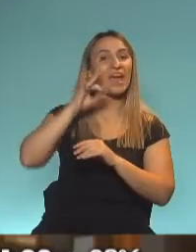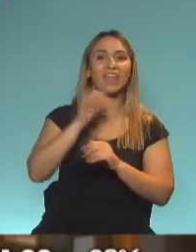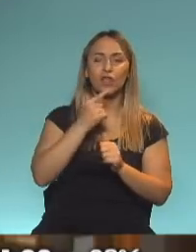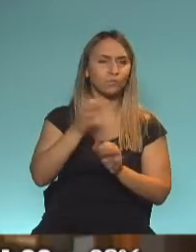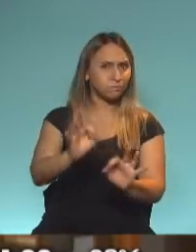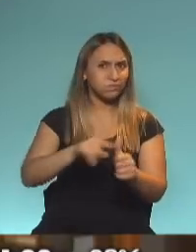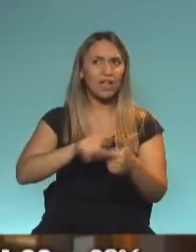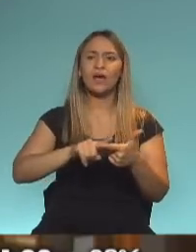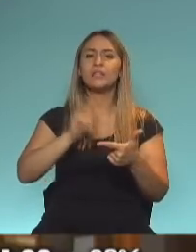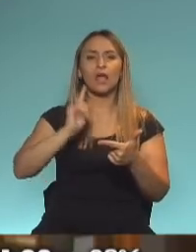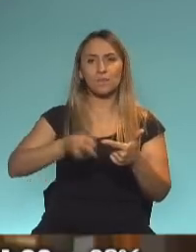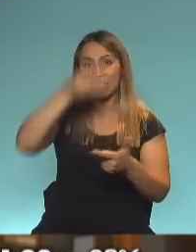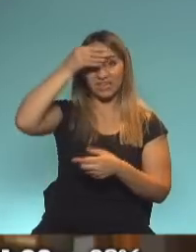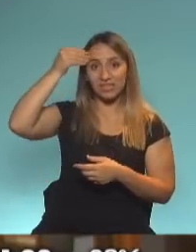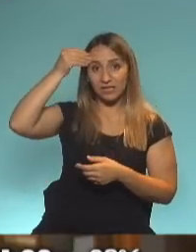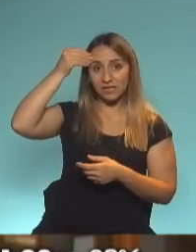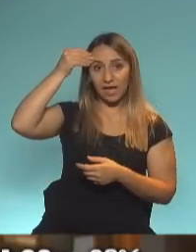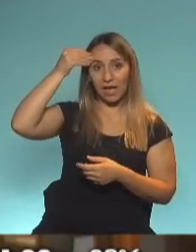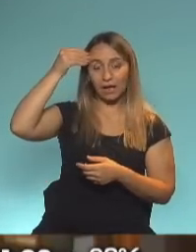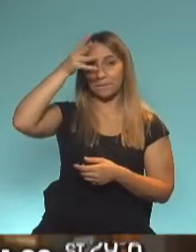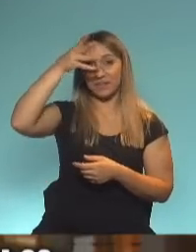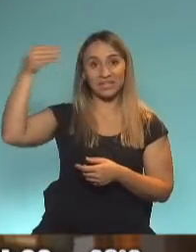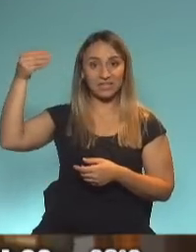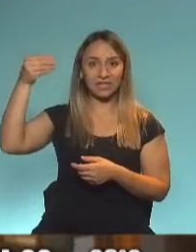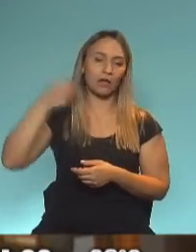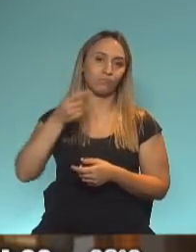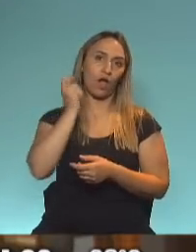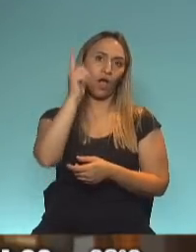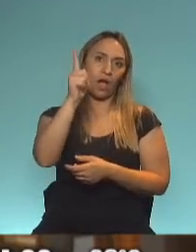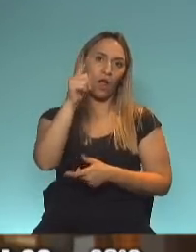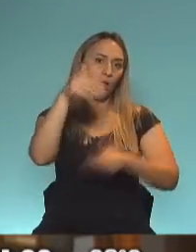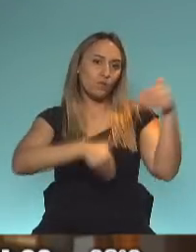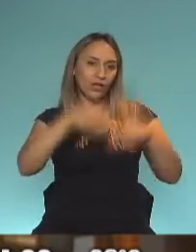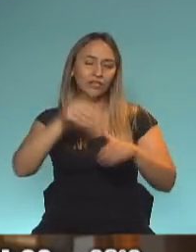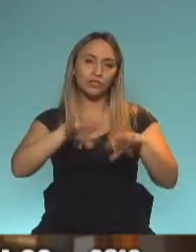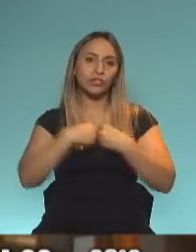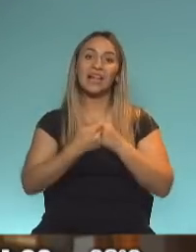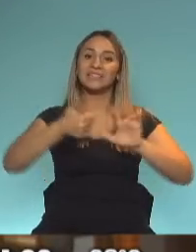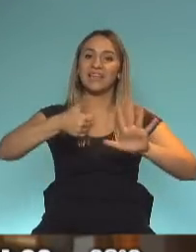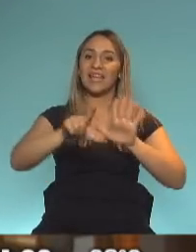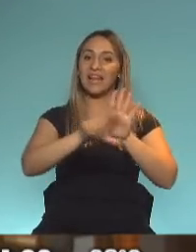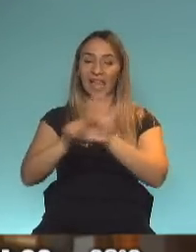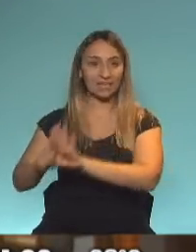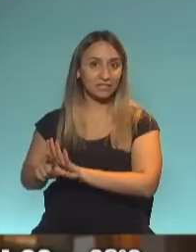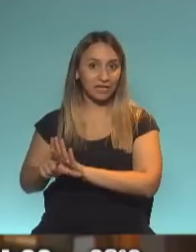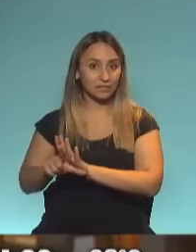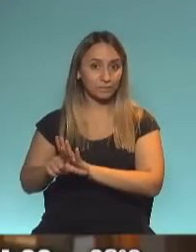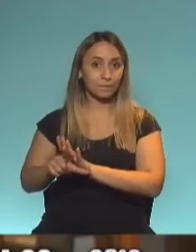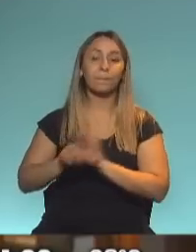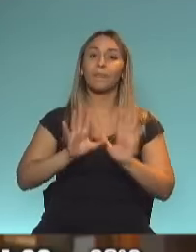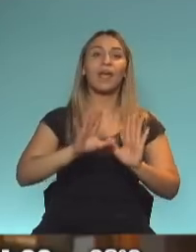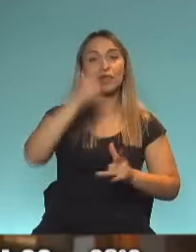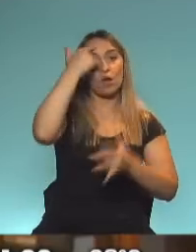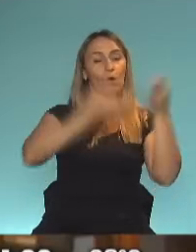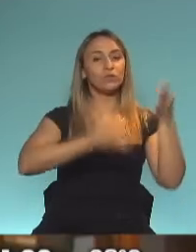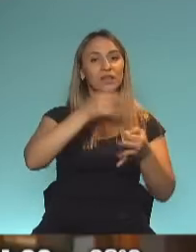vivimos cuando Cristina logró que se votaran 6 leyes para democratizar la justicia